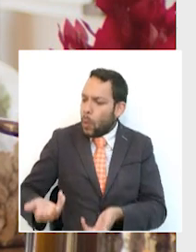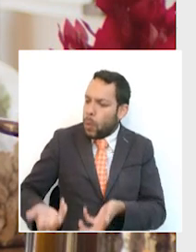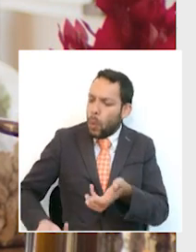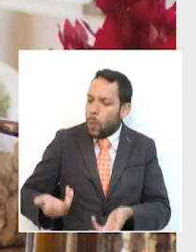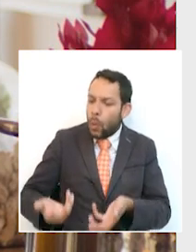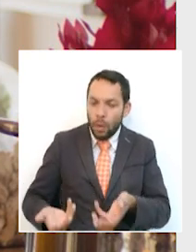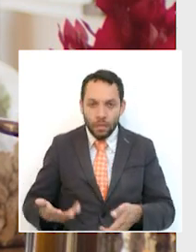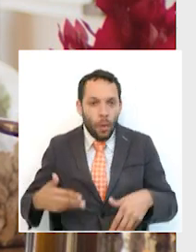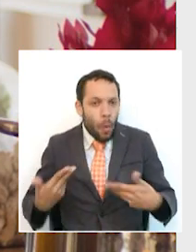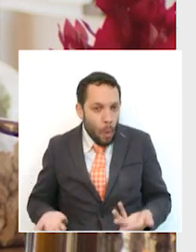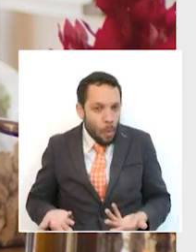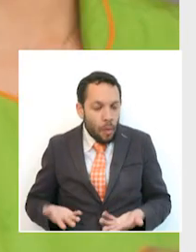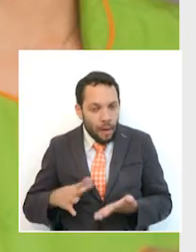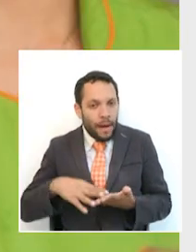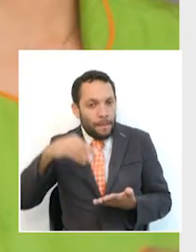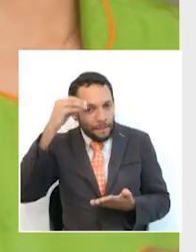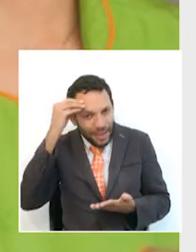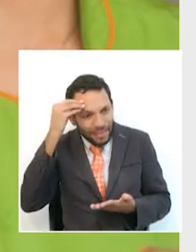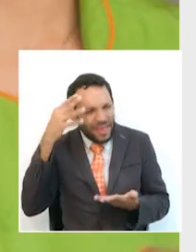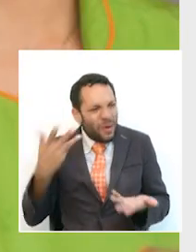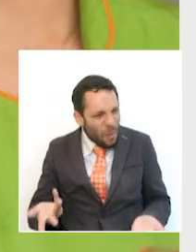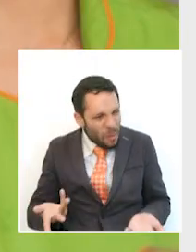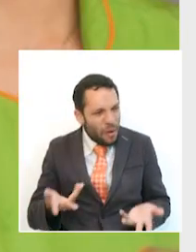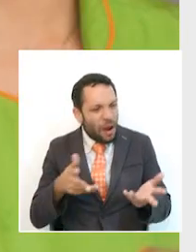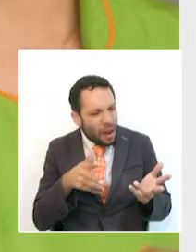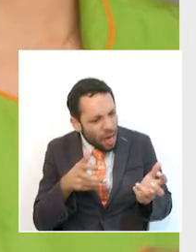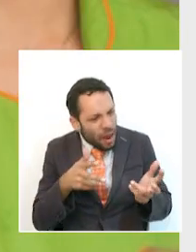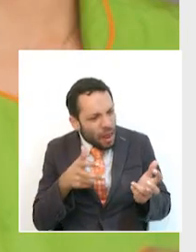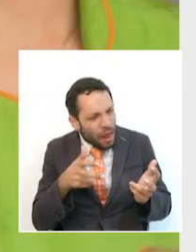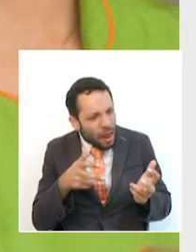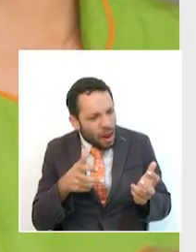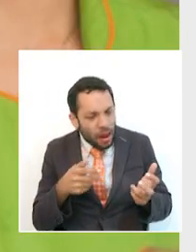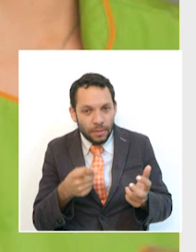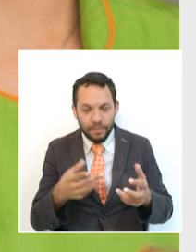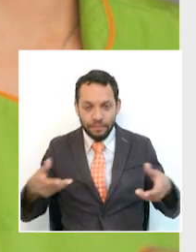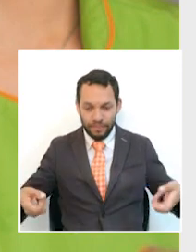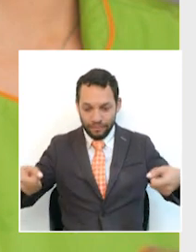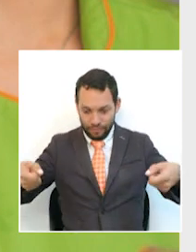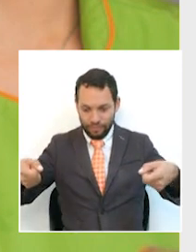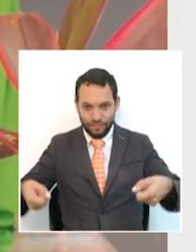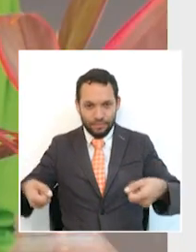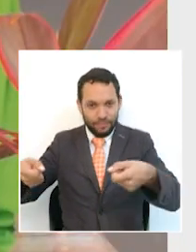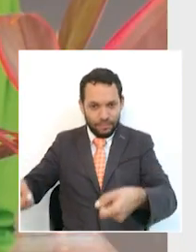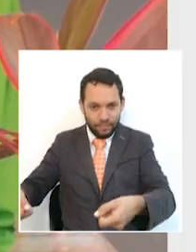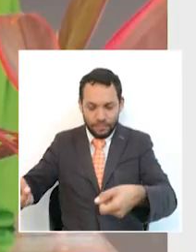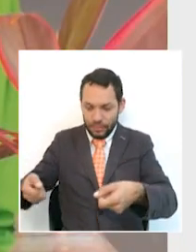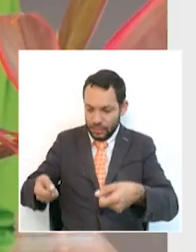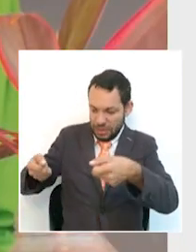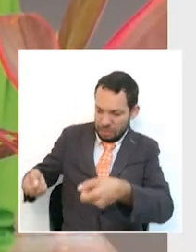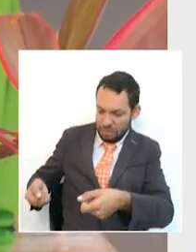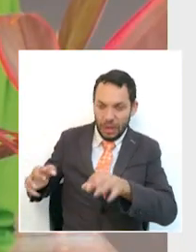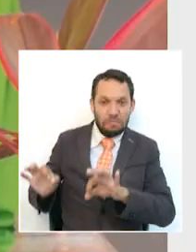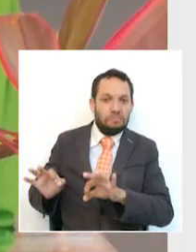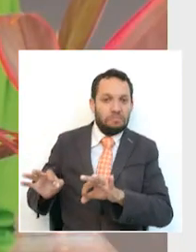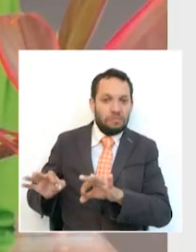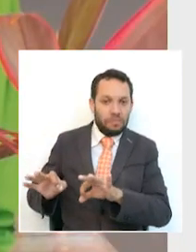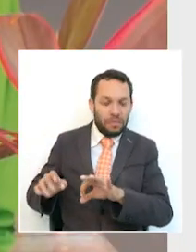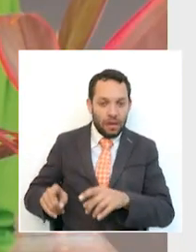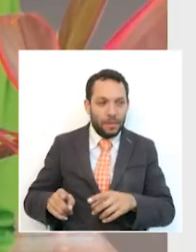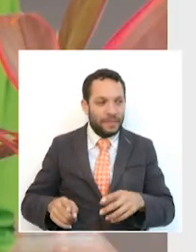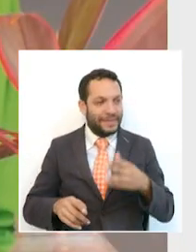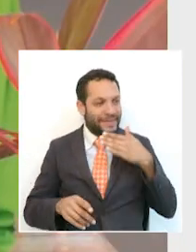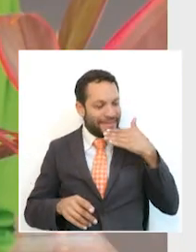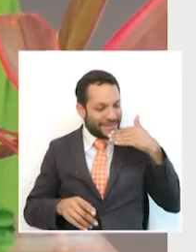cocinan cómo aprenden a cocinar algo tan sencillo miren las hojas son de acero inoxidable si ve el carisma de la gente con